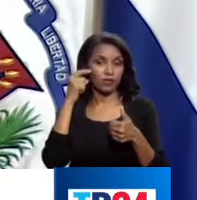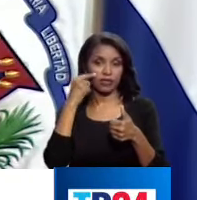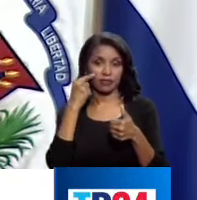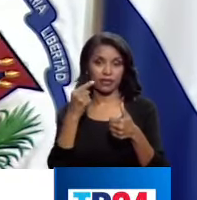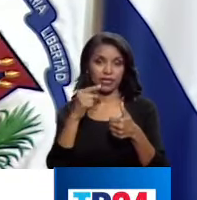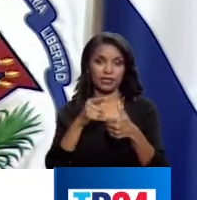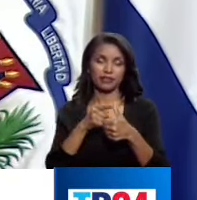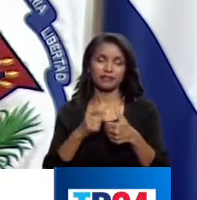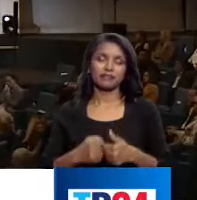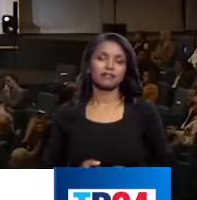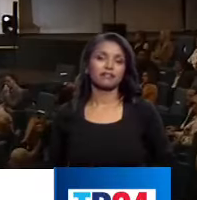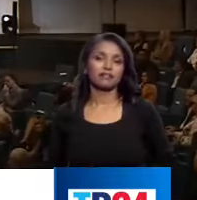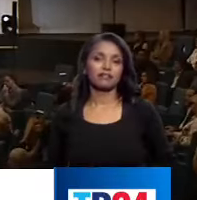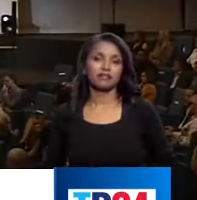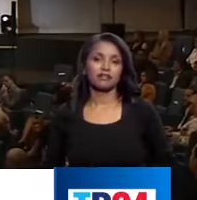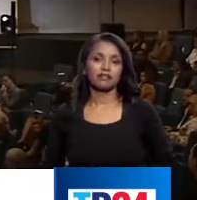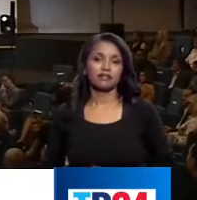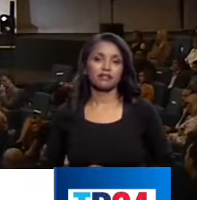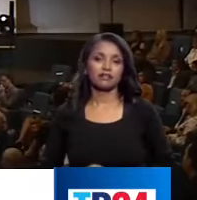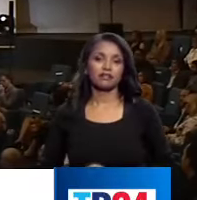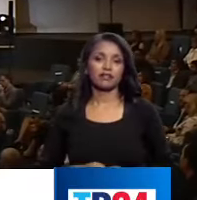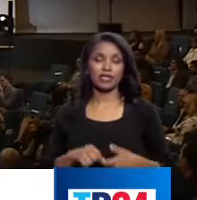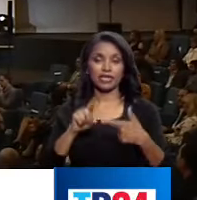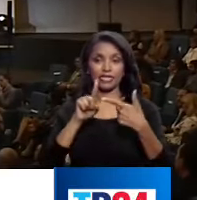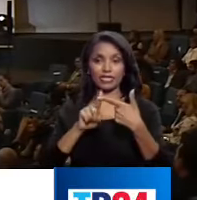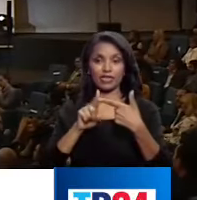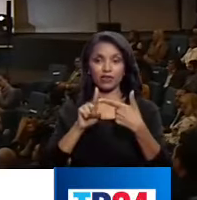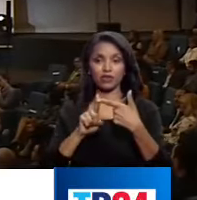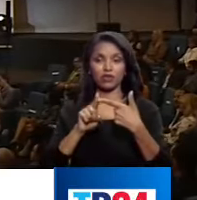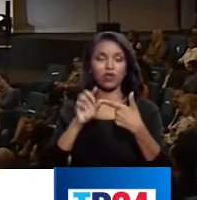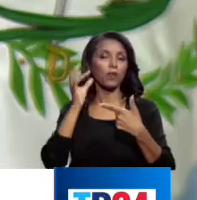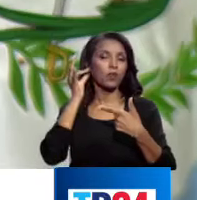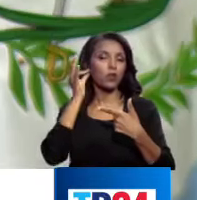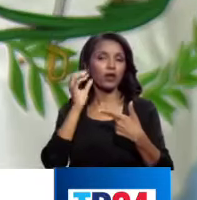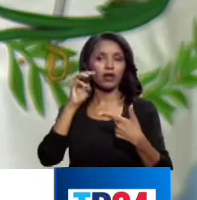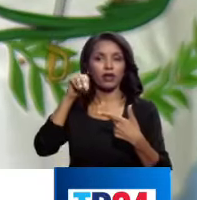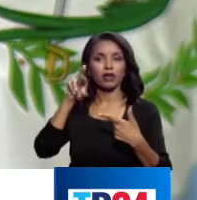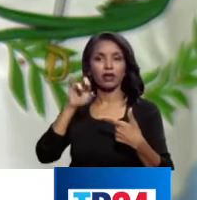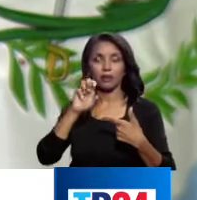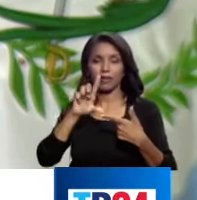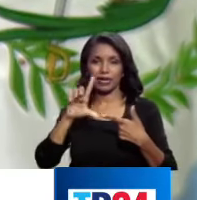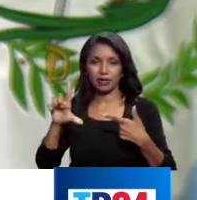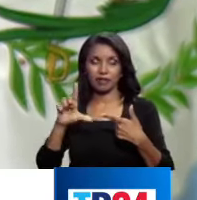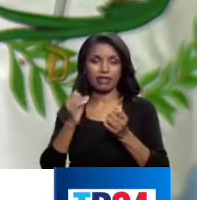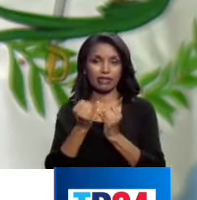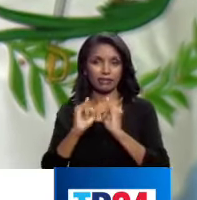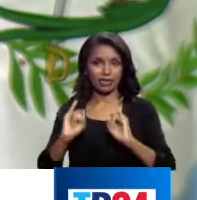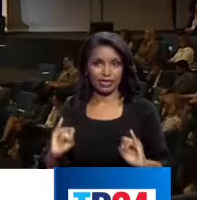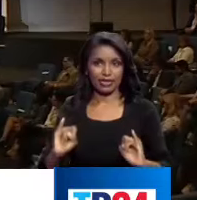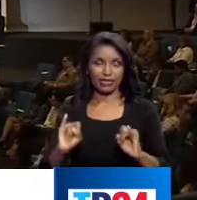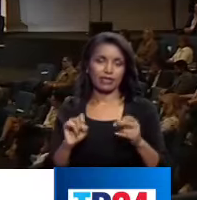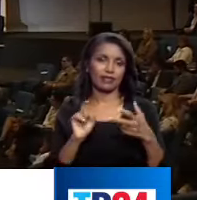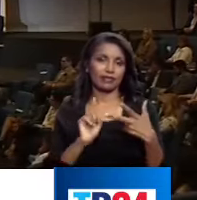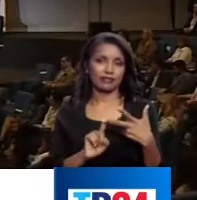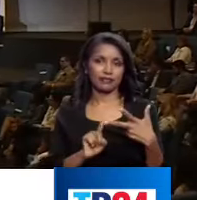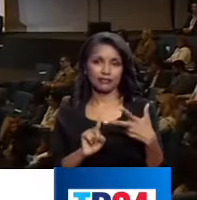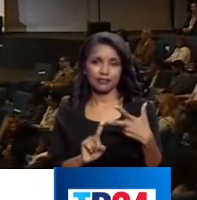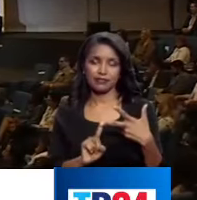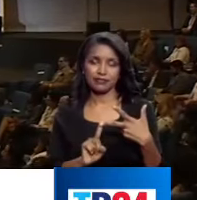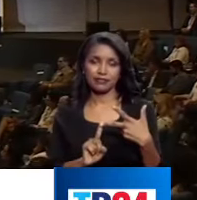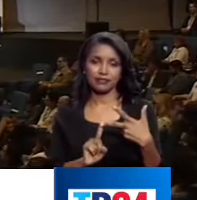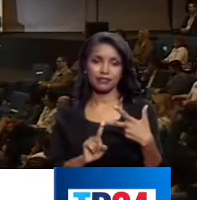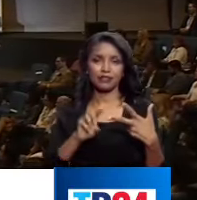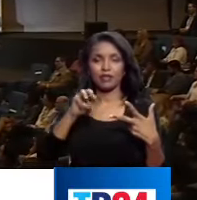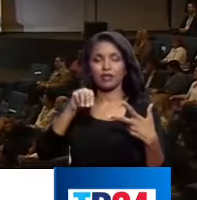el Partido Panameñista. Señora Maribel Gordón, por la libre postulación.